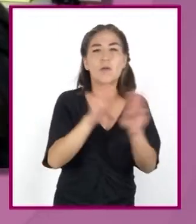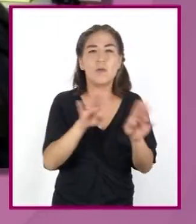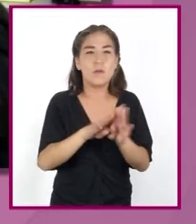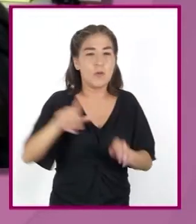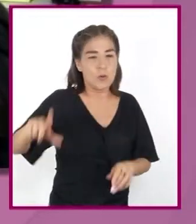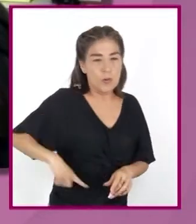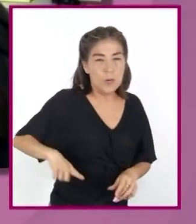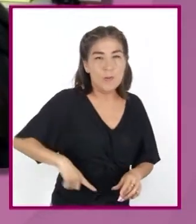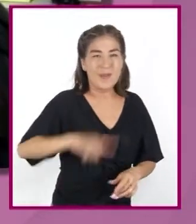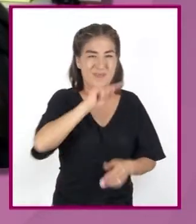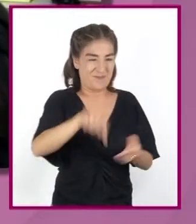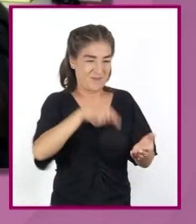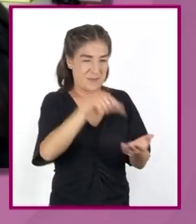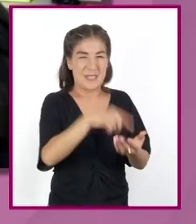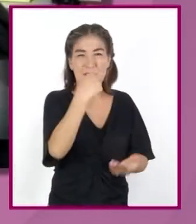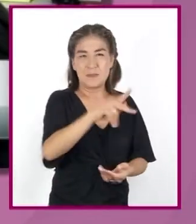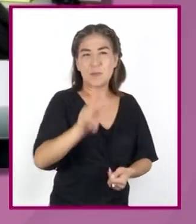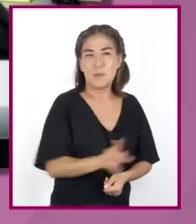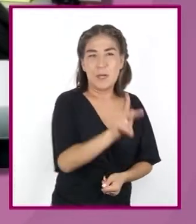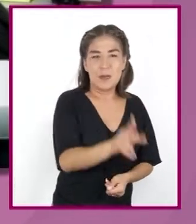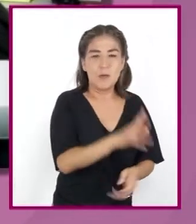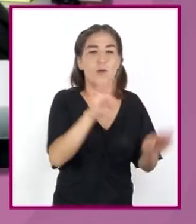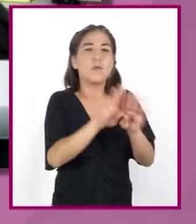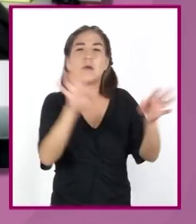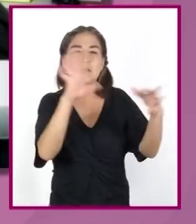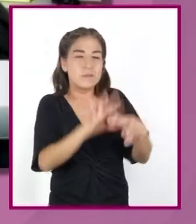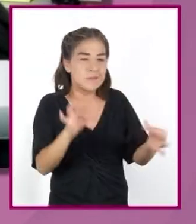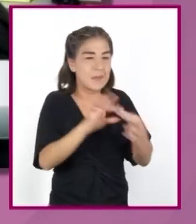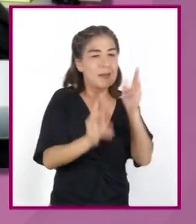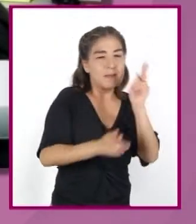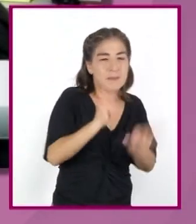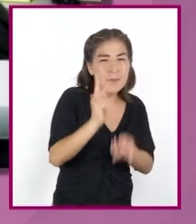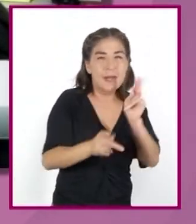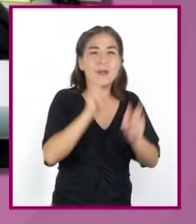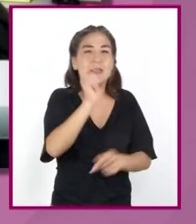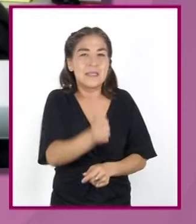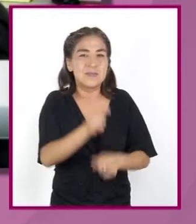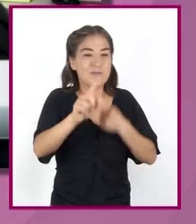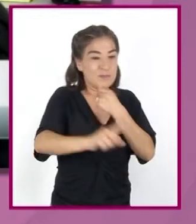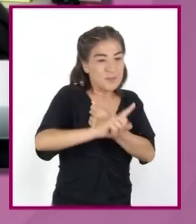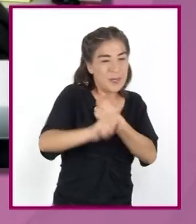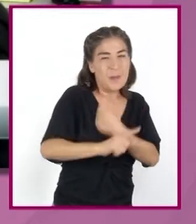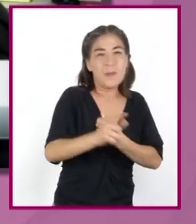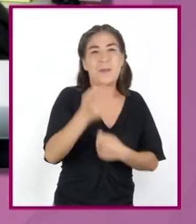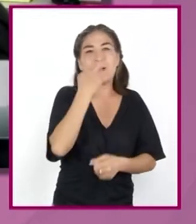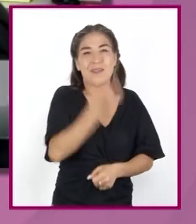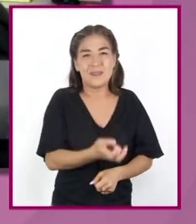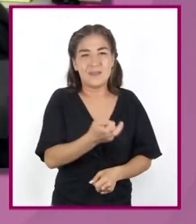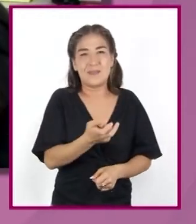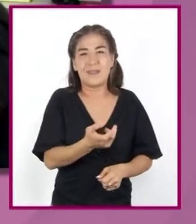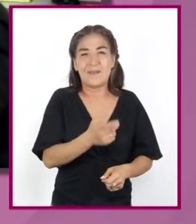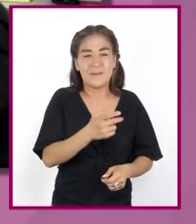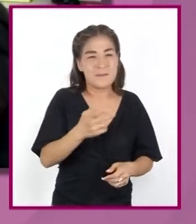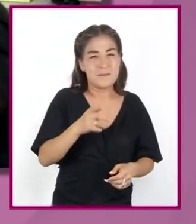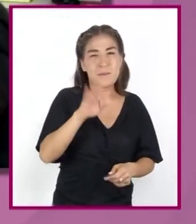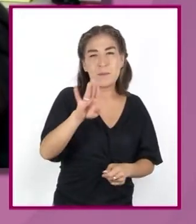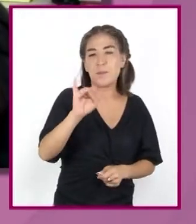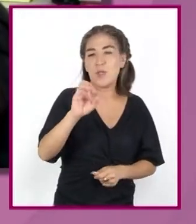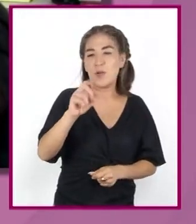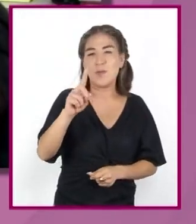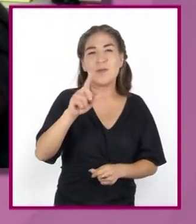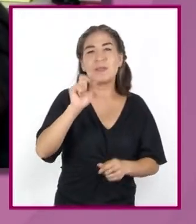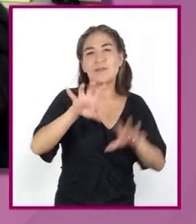estatales y platicarlos un poco, sensibilizarlos con la problemática de la biodiversidad que hay en